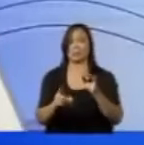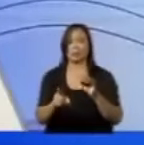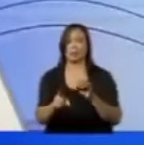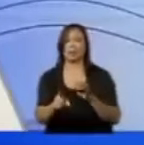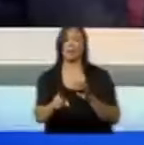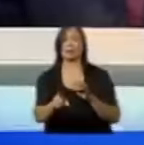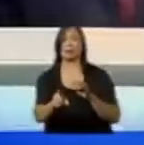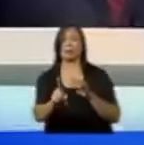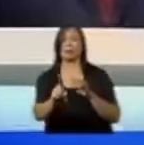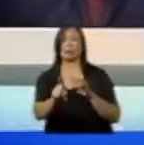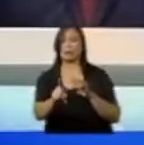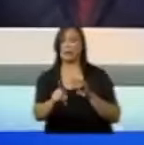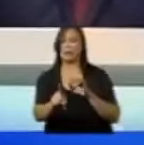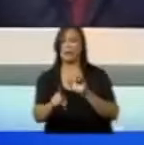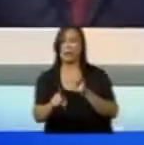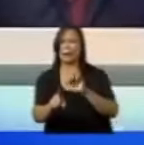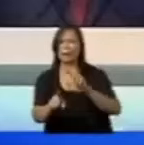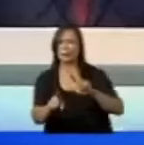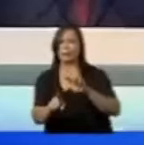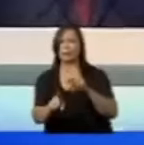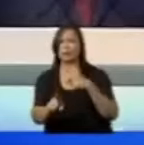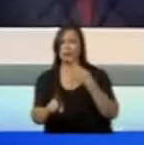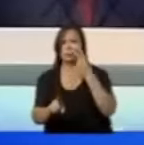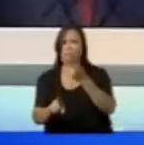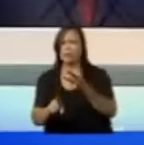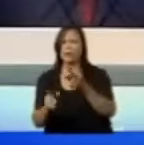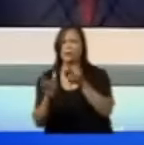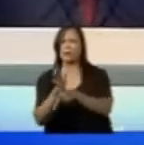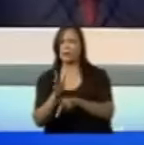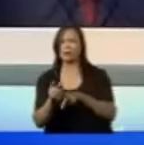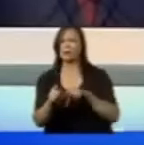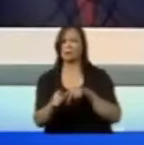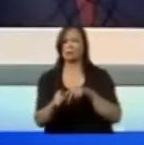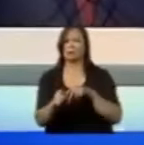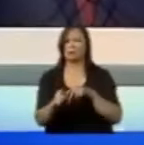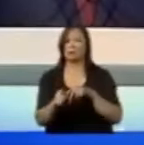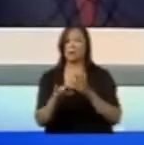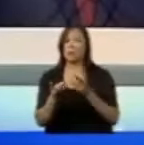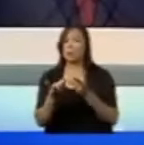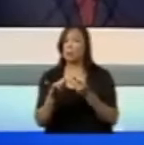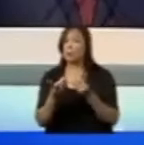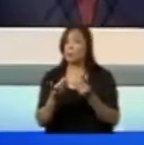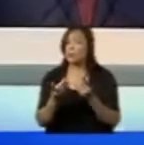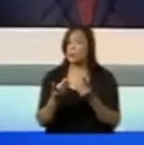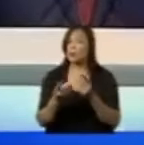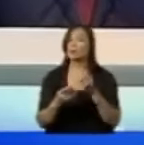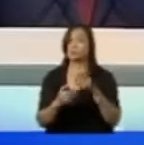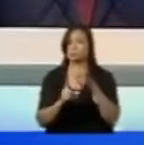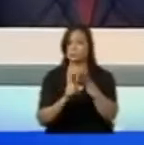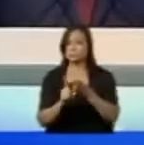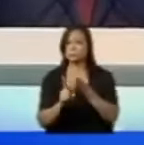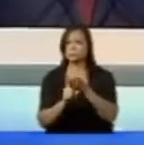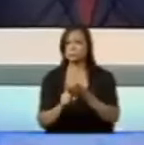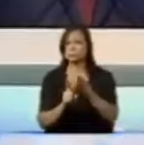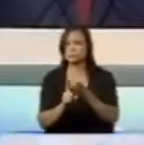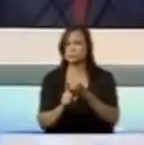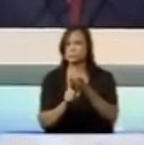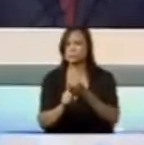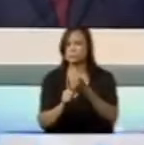Martínez. Yo prefiero ver los homicidios no tanto como una cifra. Tenemos que luchar